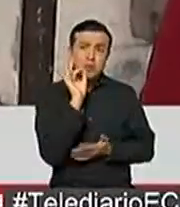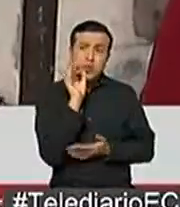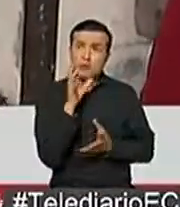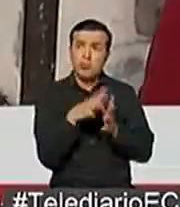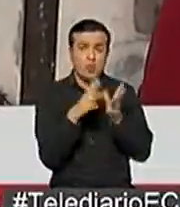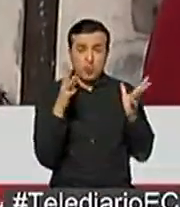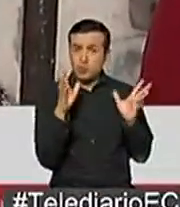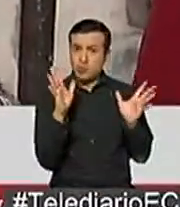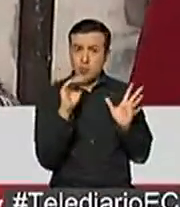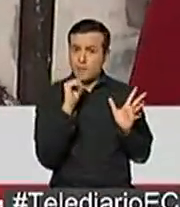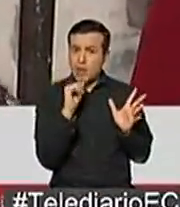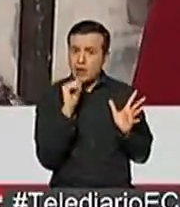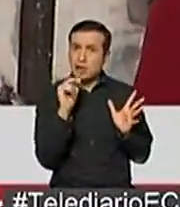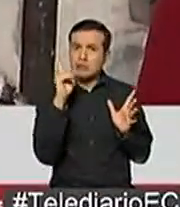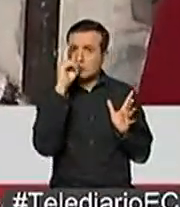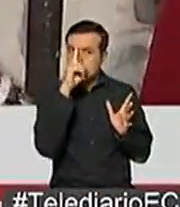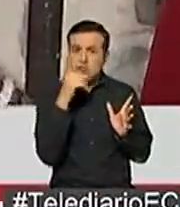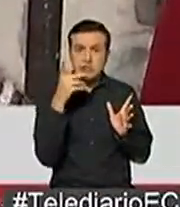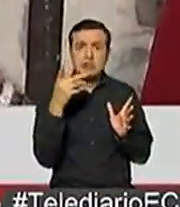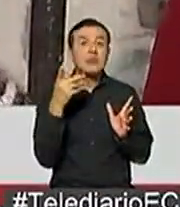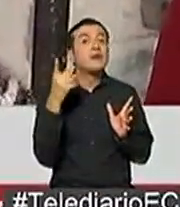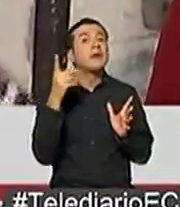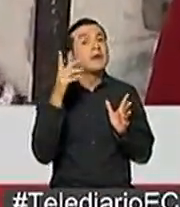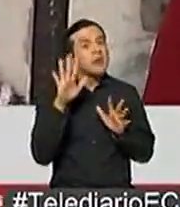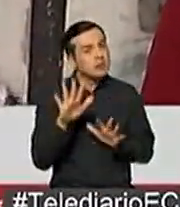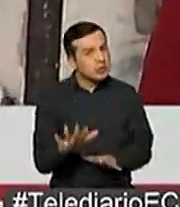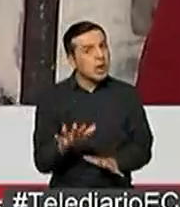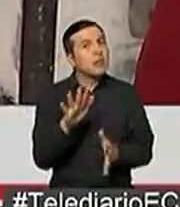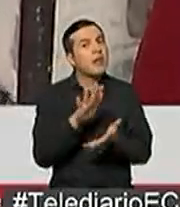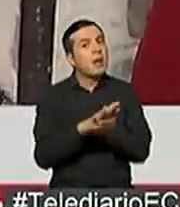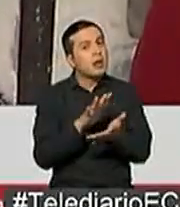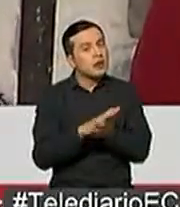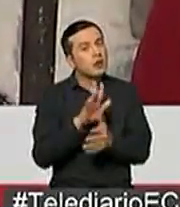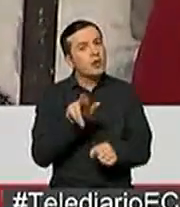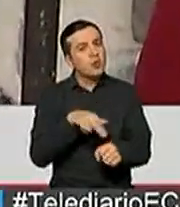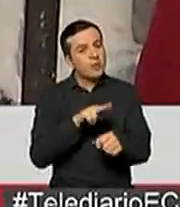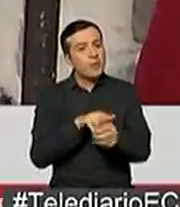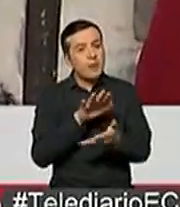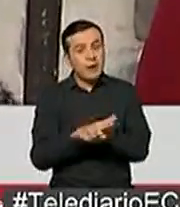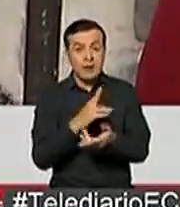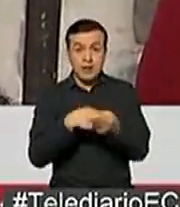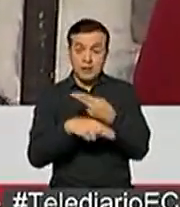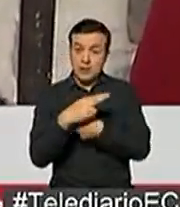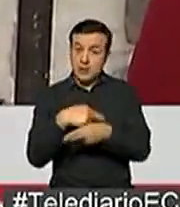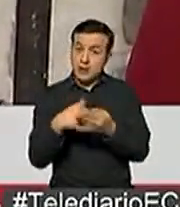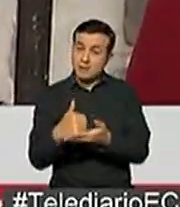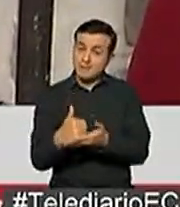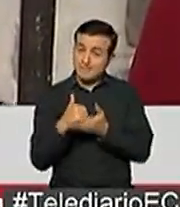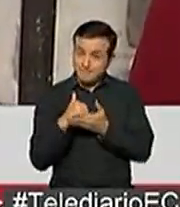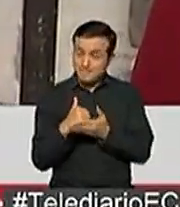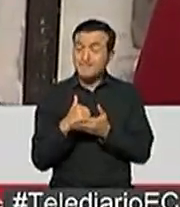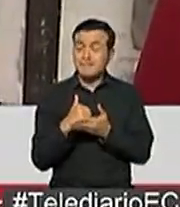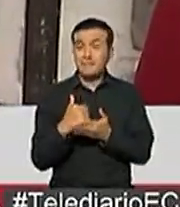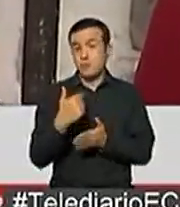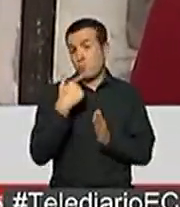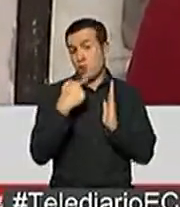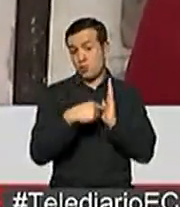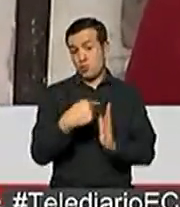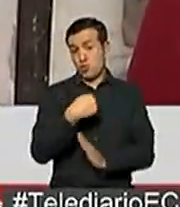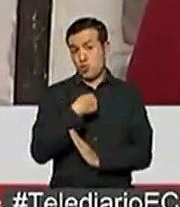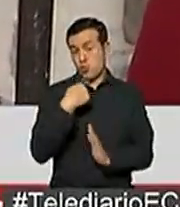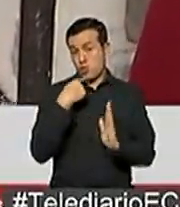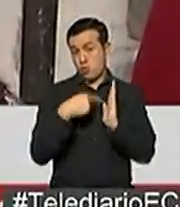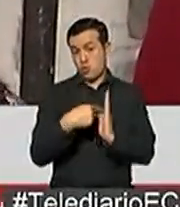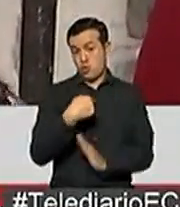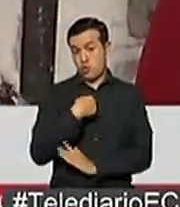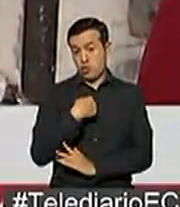tenemos todavía tenemos queremos que días se normalice y las cosas del comercio porque yo por ejemplo le hablo